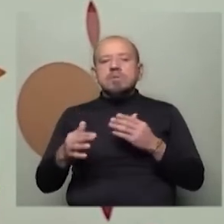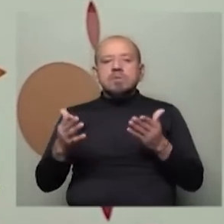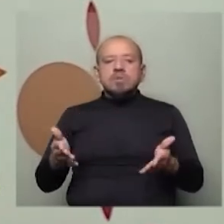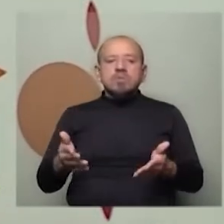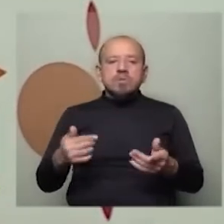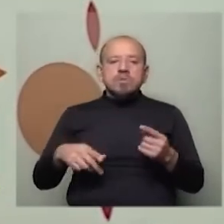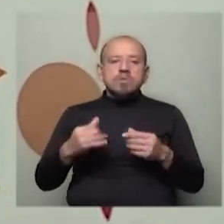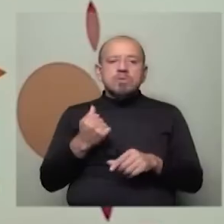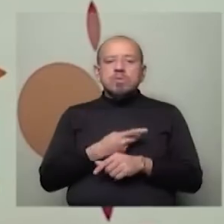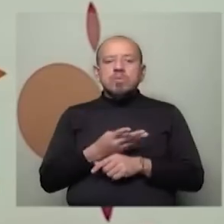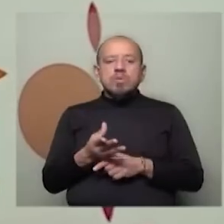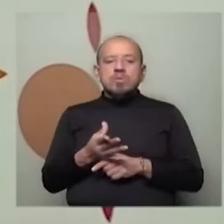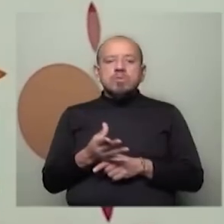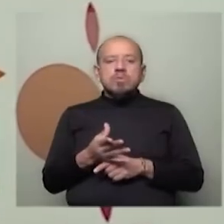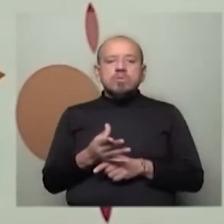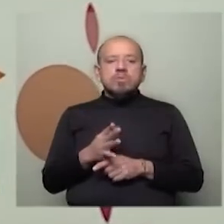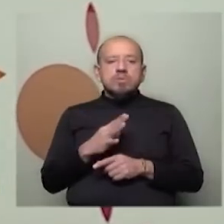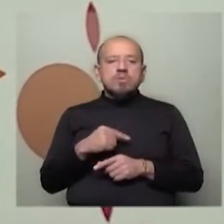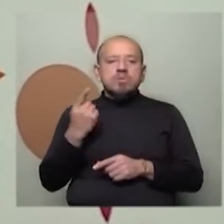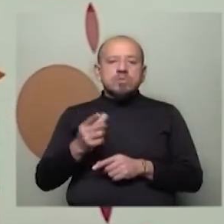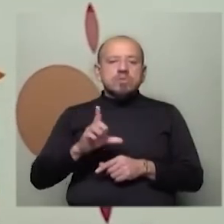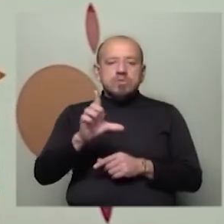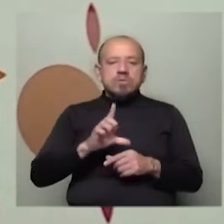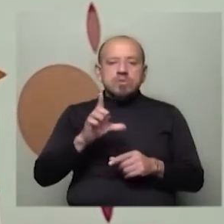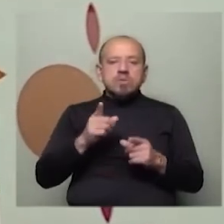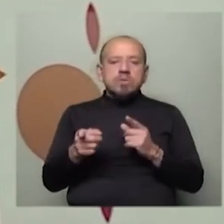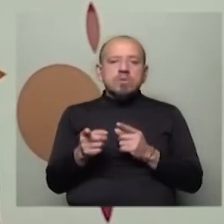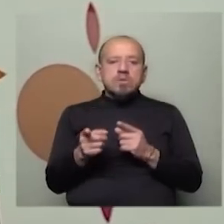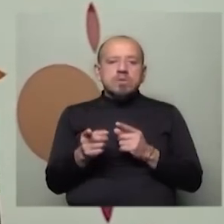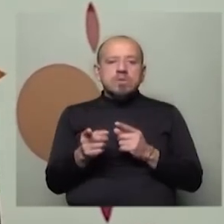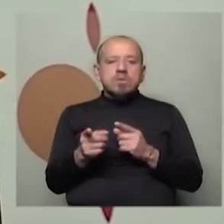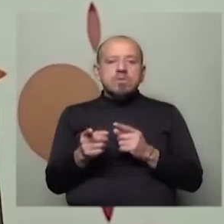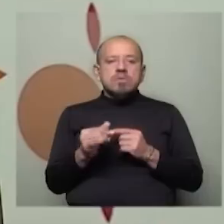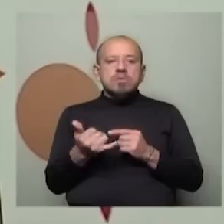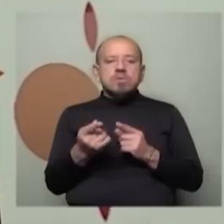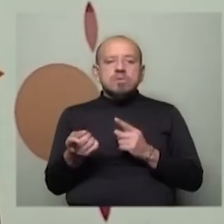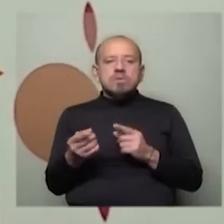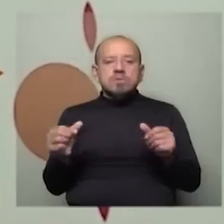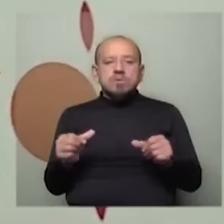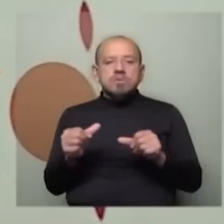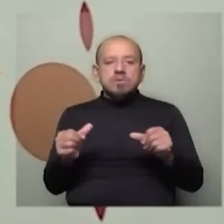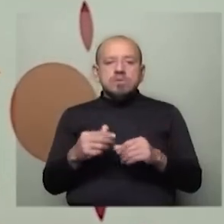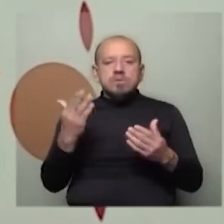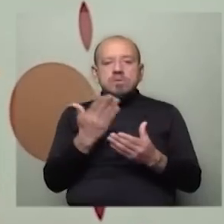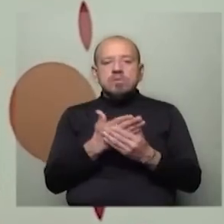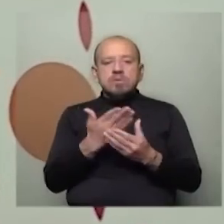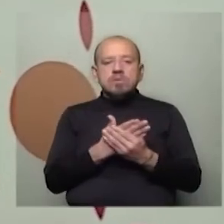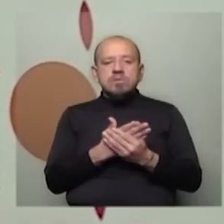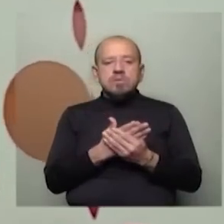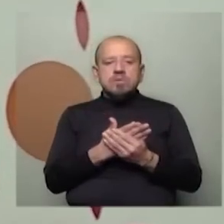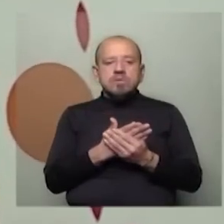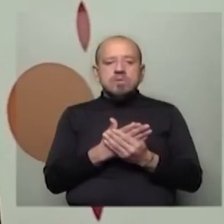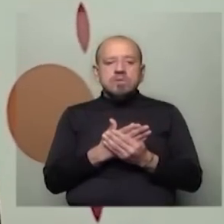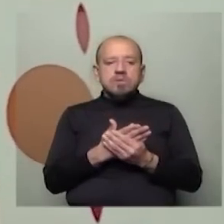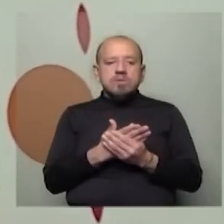salones gremiales existen en los demás liceos de Montevideo ya formaron expediente y hay que decirlo